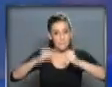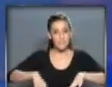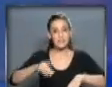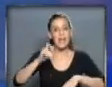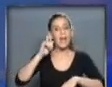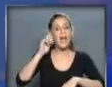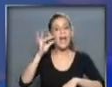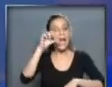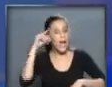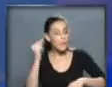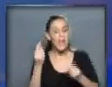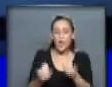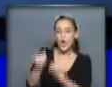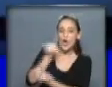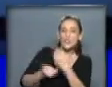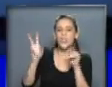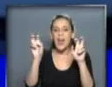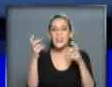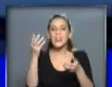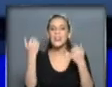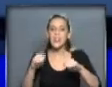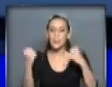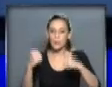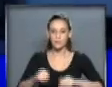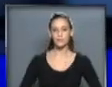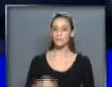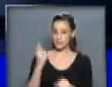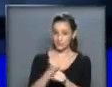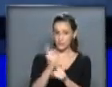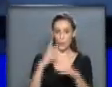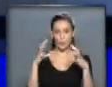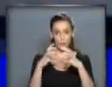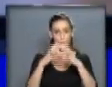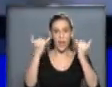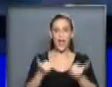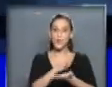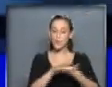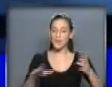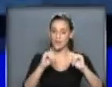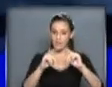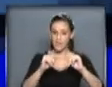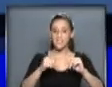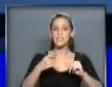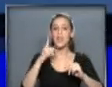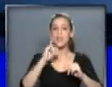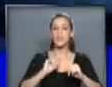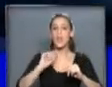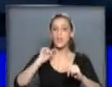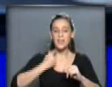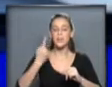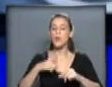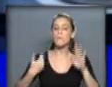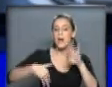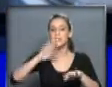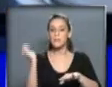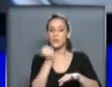Previtera, ¿cuáles son los títulos del deporte? Por un lado, el fútbol, porque abrió una nueva fecha, la jornada número 13. Pero el título más importante del deporte